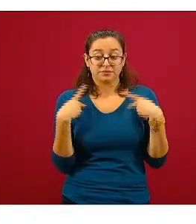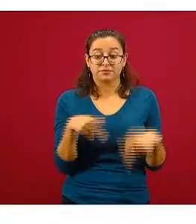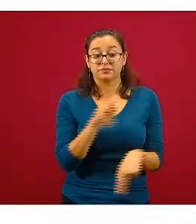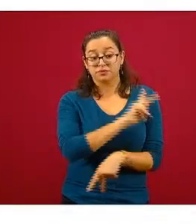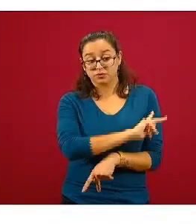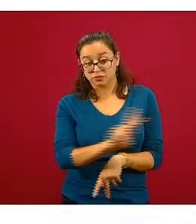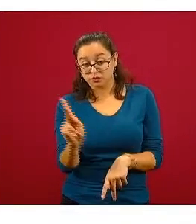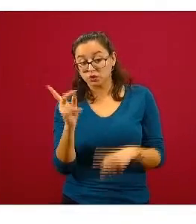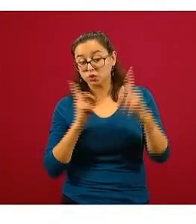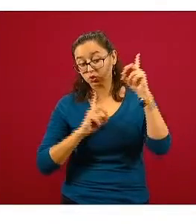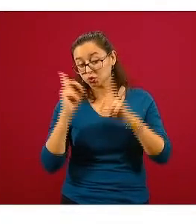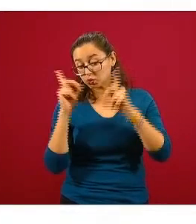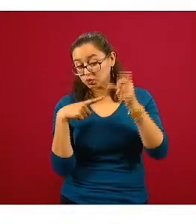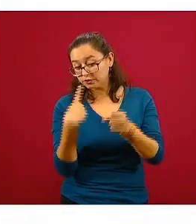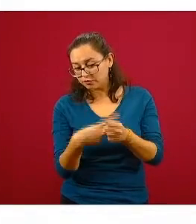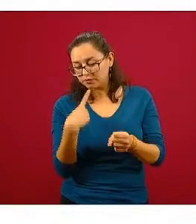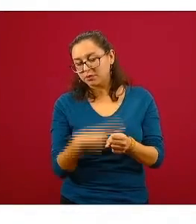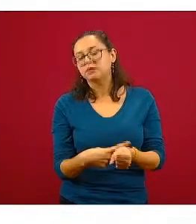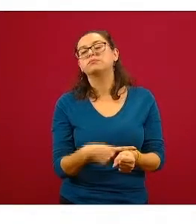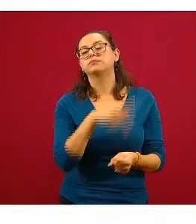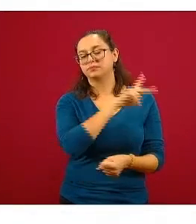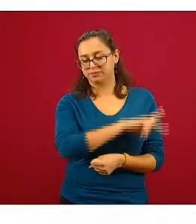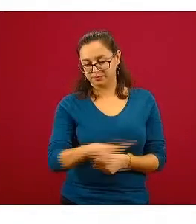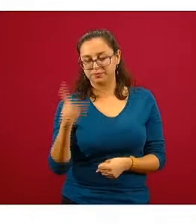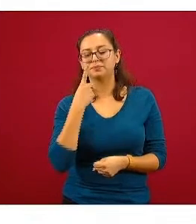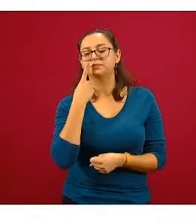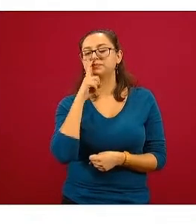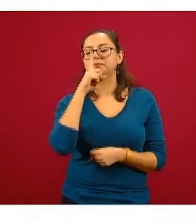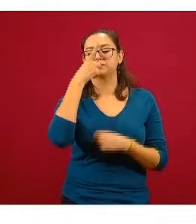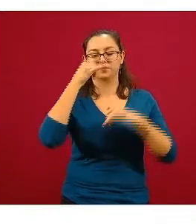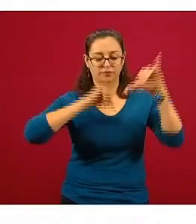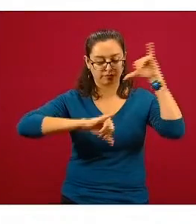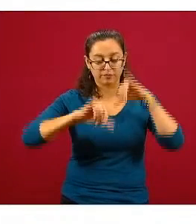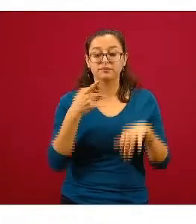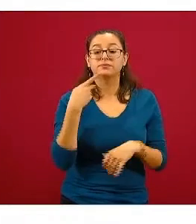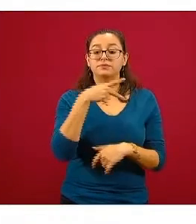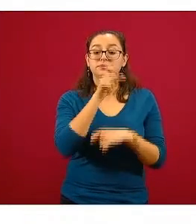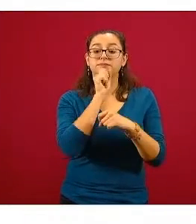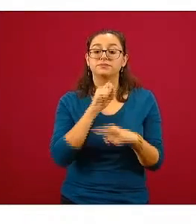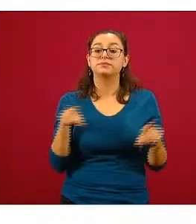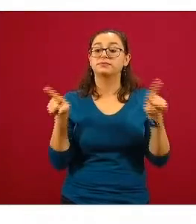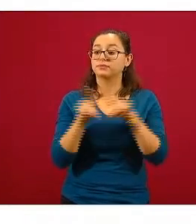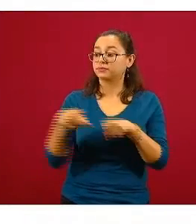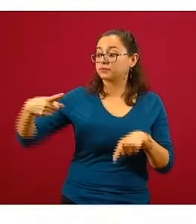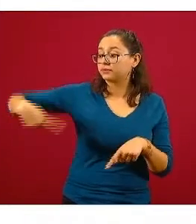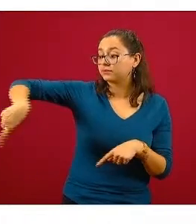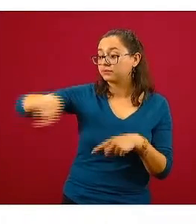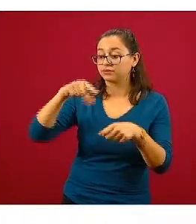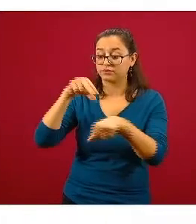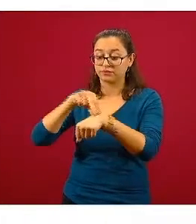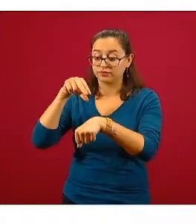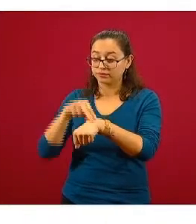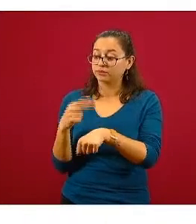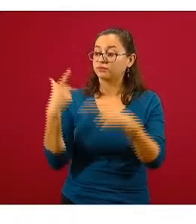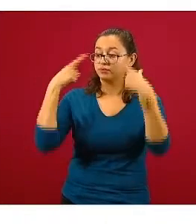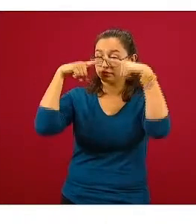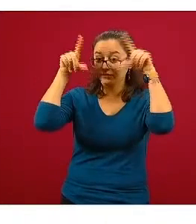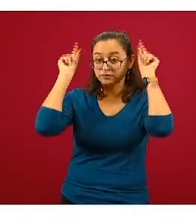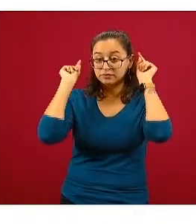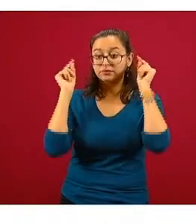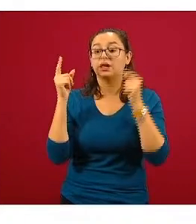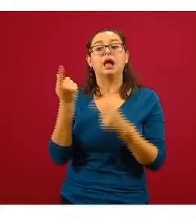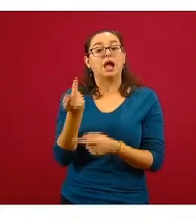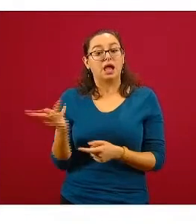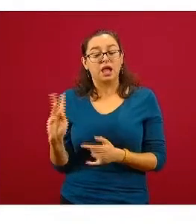eran sospechosos, se les hizo prueba, pero también el personal que está en contacto con los pacientes, es